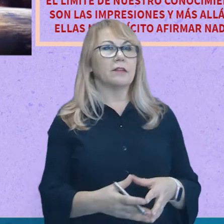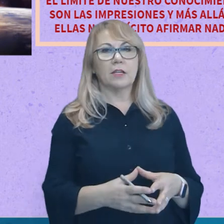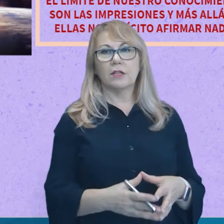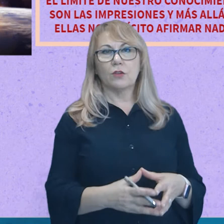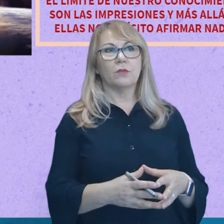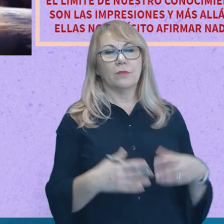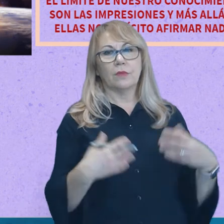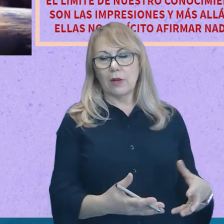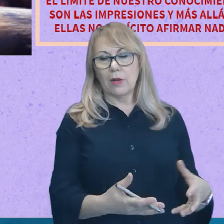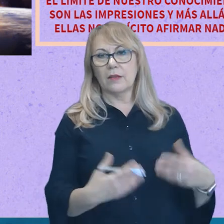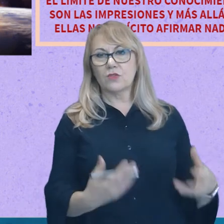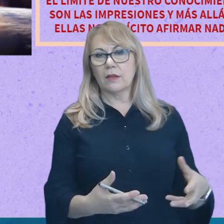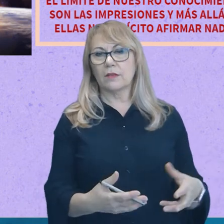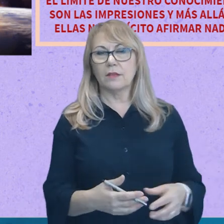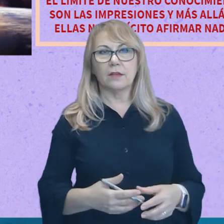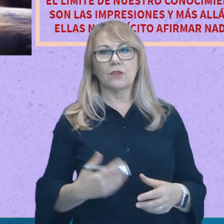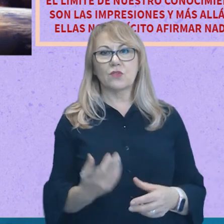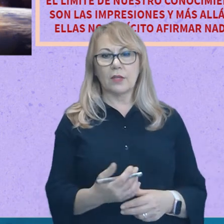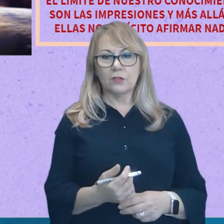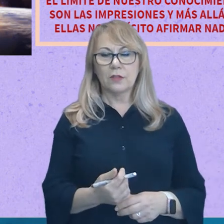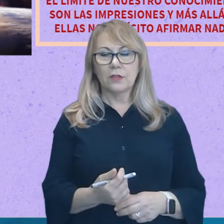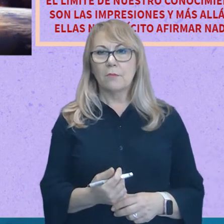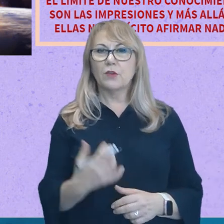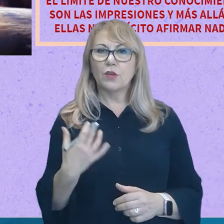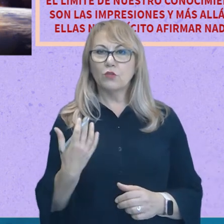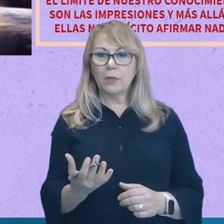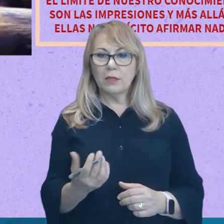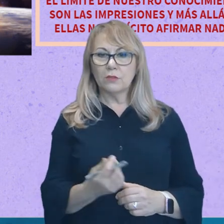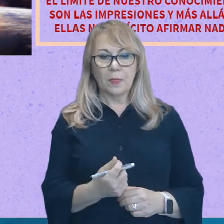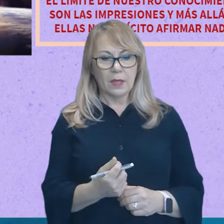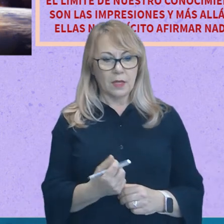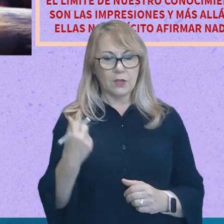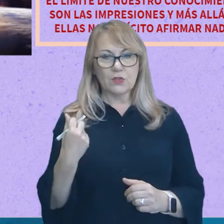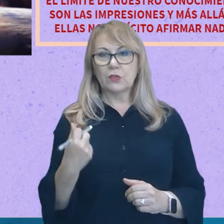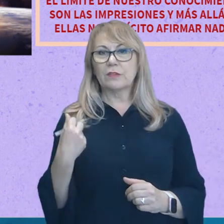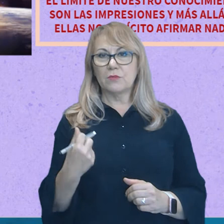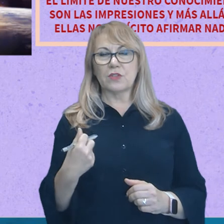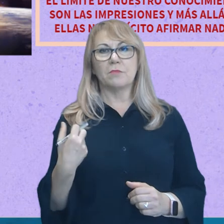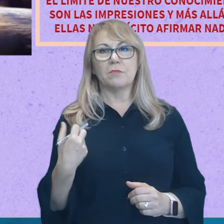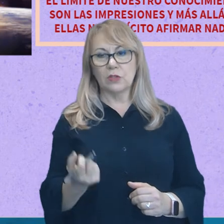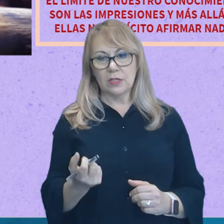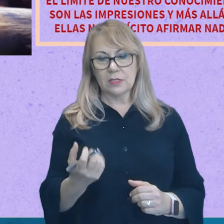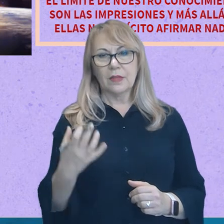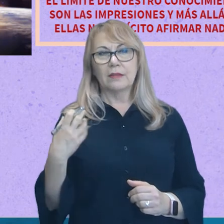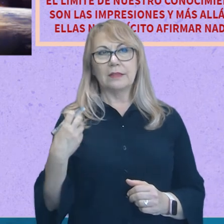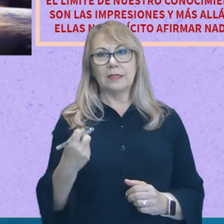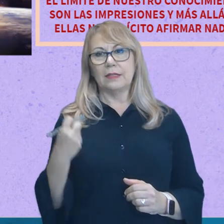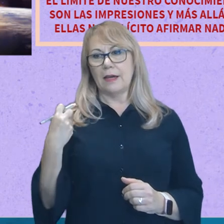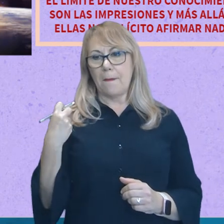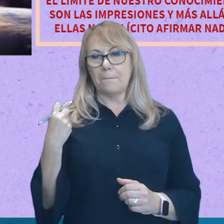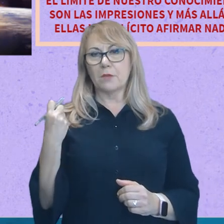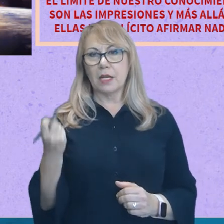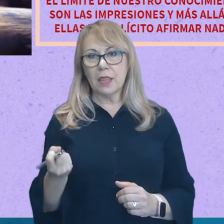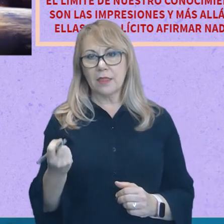que tienen que ver con cualidades o características de los objetos, pero en ningún momento nosotros tenemos impresiones de